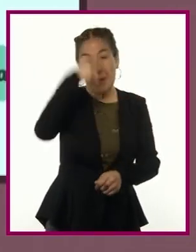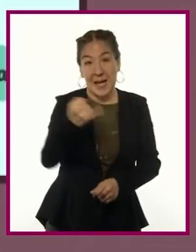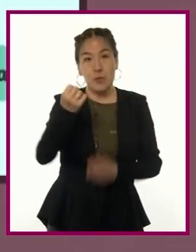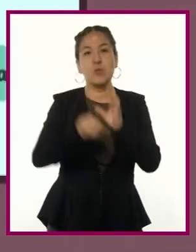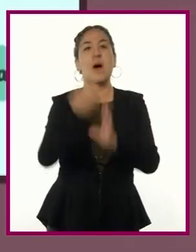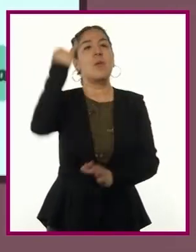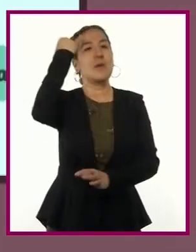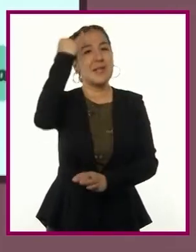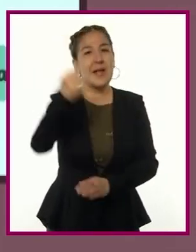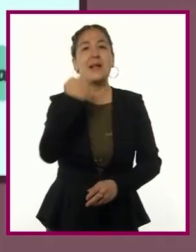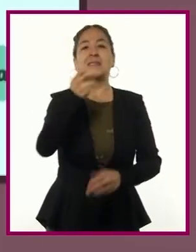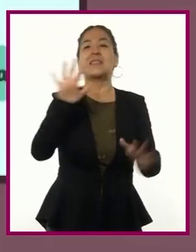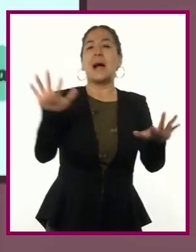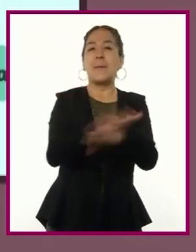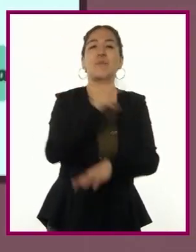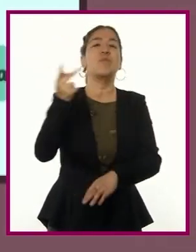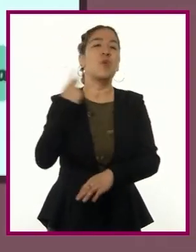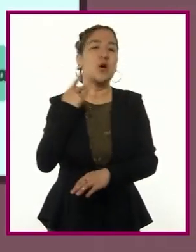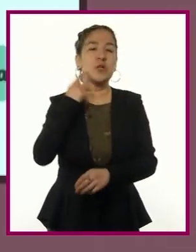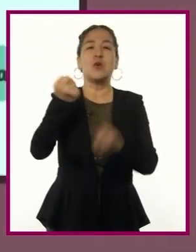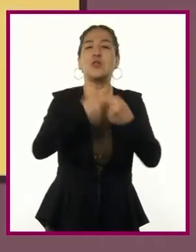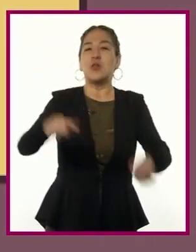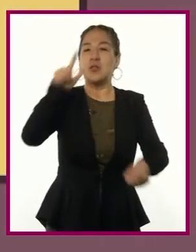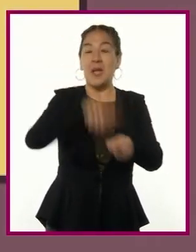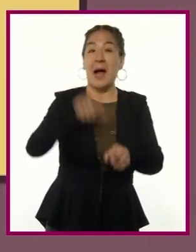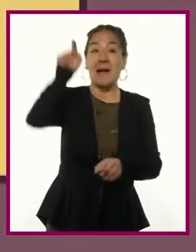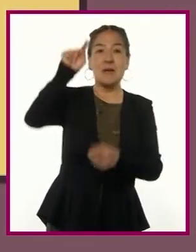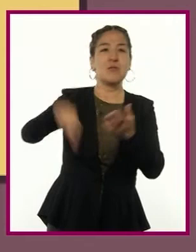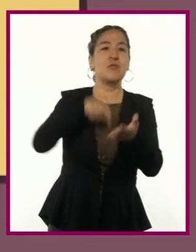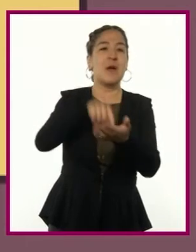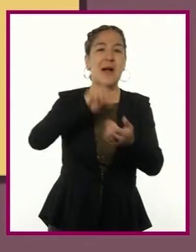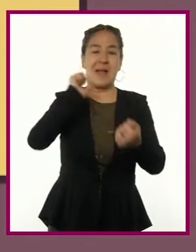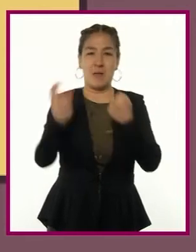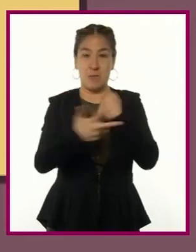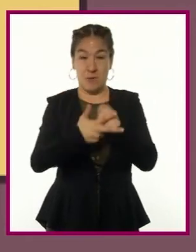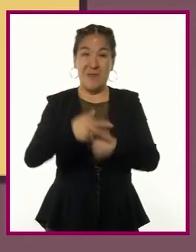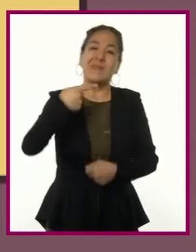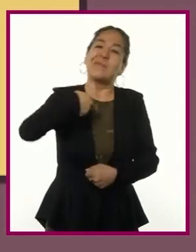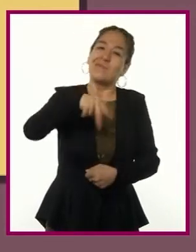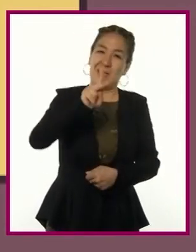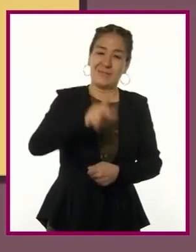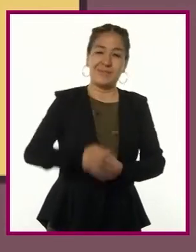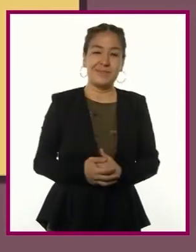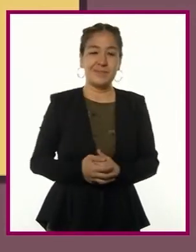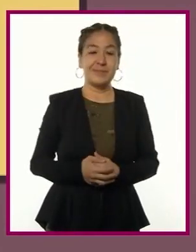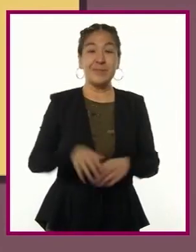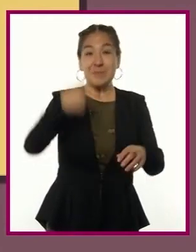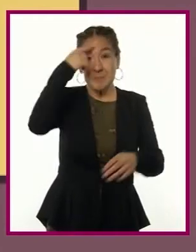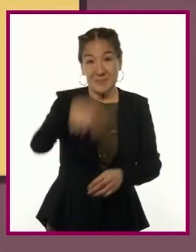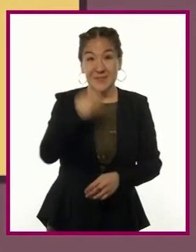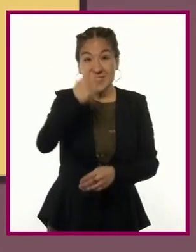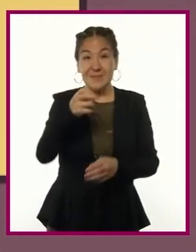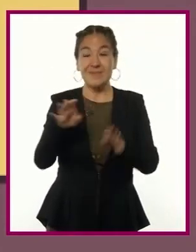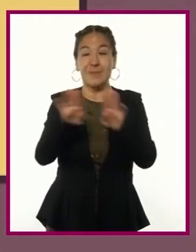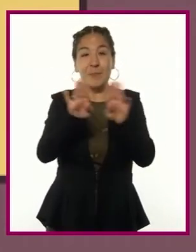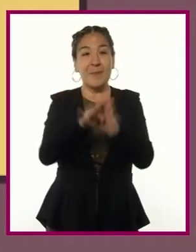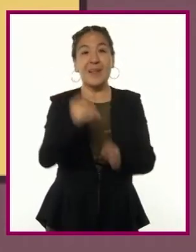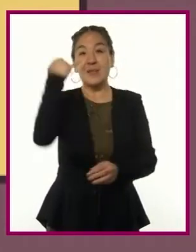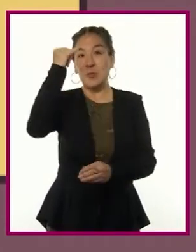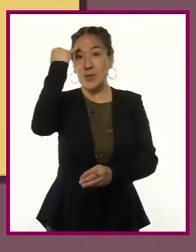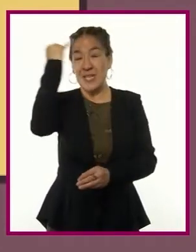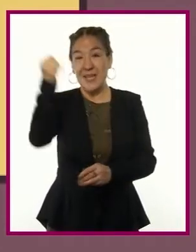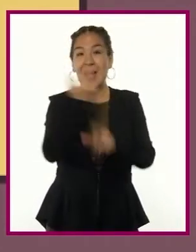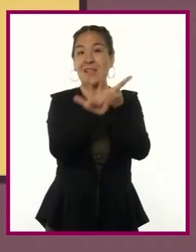cambios políticos y sociales que sucedían en Europa. Sin embargo, no pudieron evitar que los ideales del liberalismo